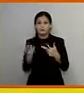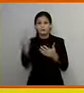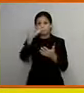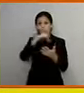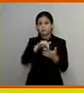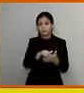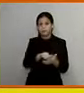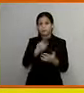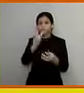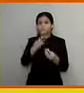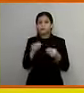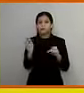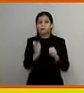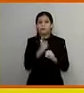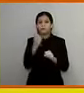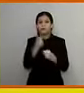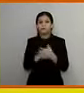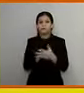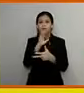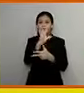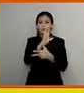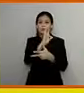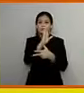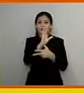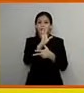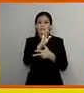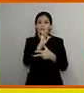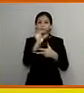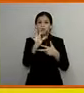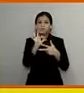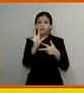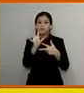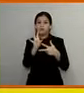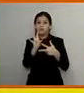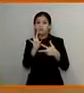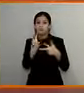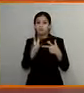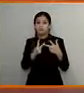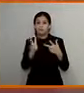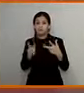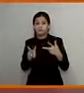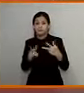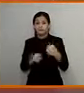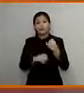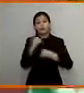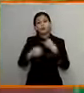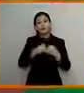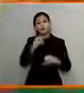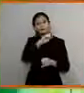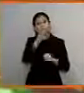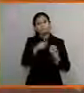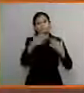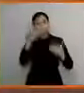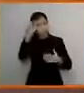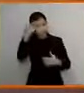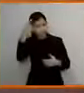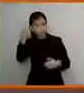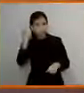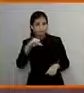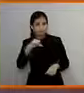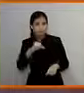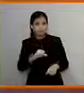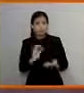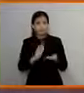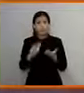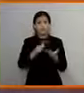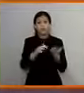Con gusto los tres números ganadores 78, 98 y 22. Jugador, ¿y tú qué soñaste hoy? Adquiere tu